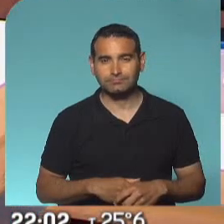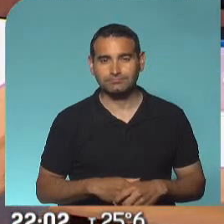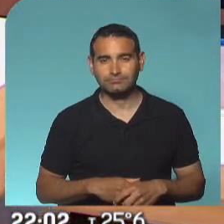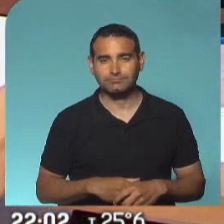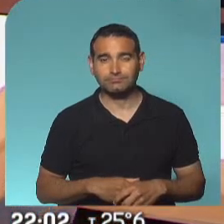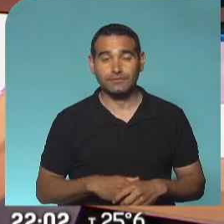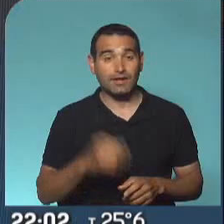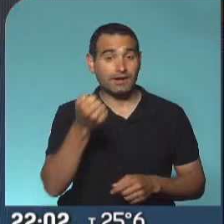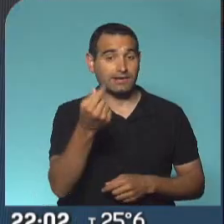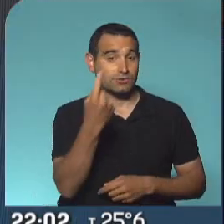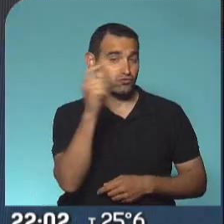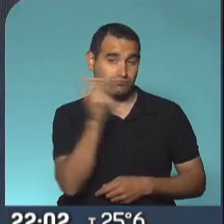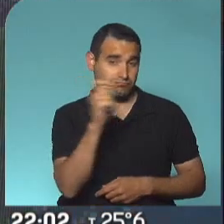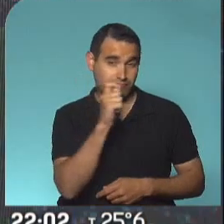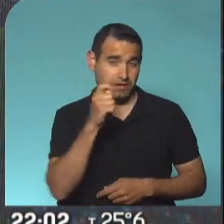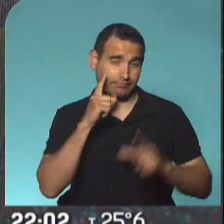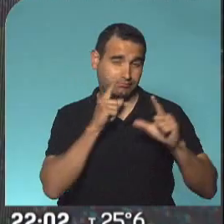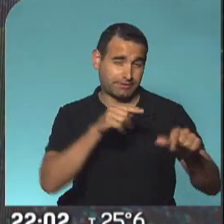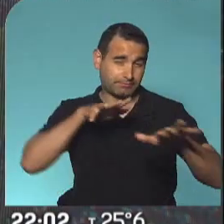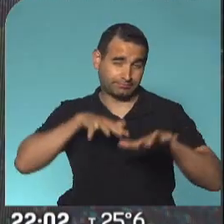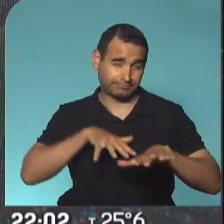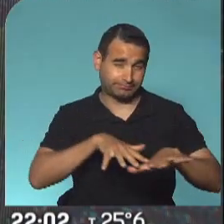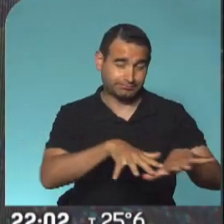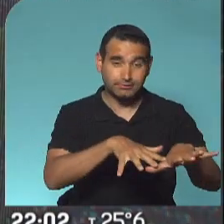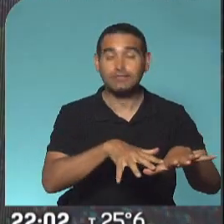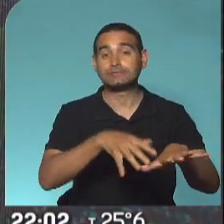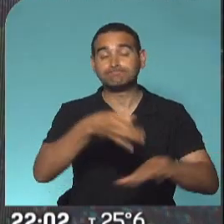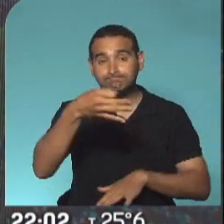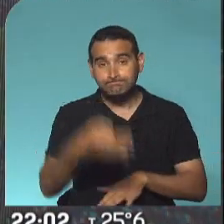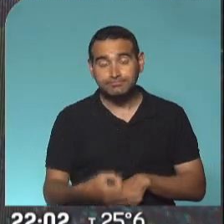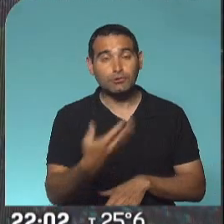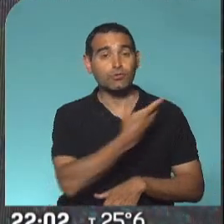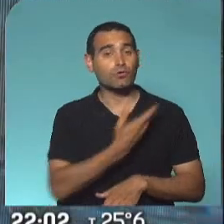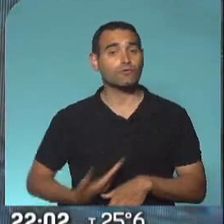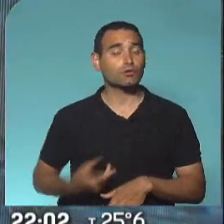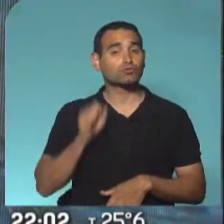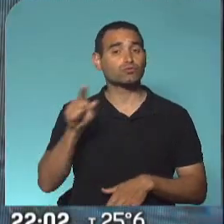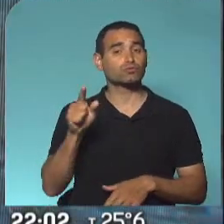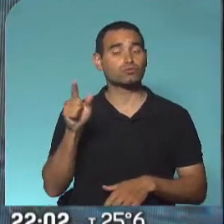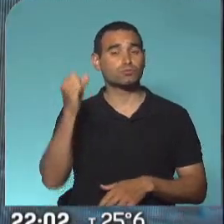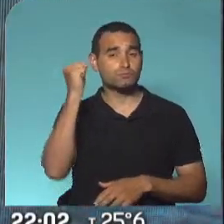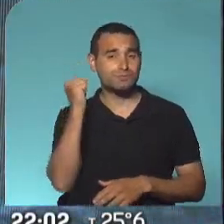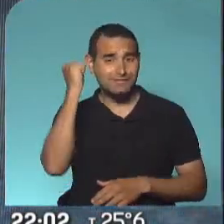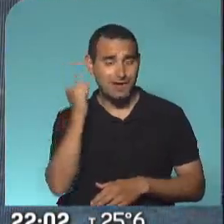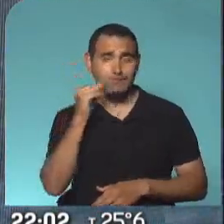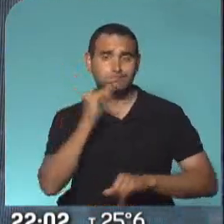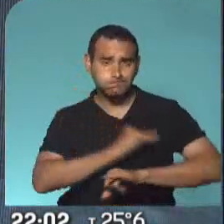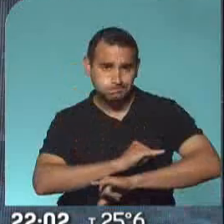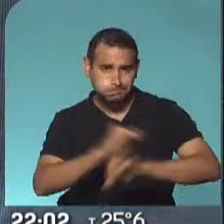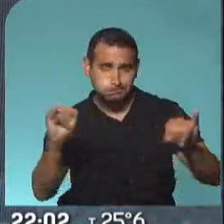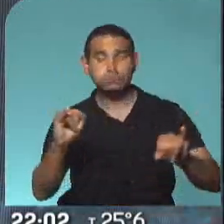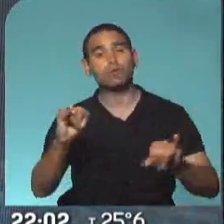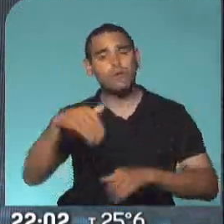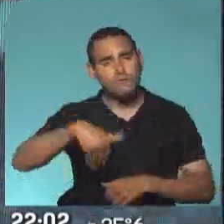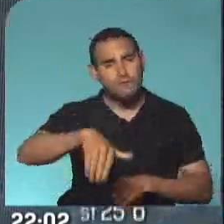Luego de casi un mes de manifestaciones, protestas y marchas, finalmente el gobierno de Sebastián Piñera anunció la